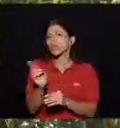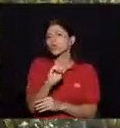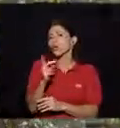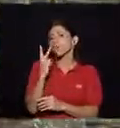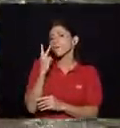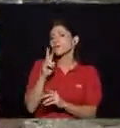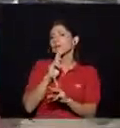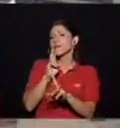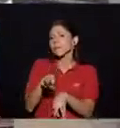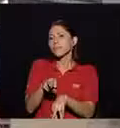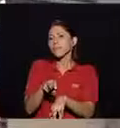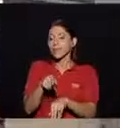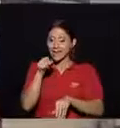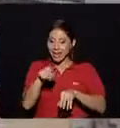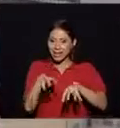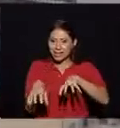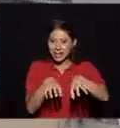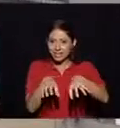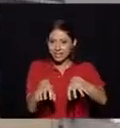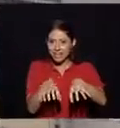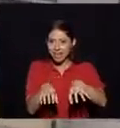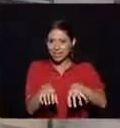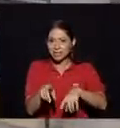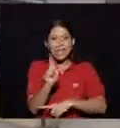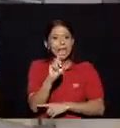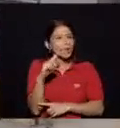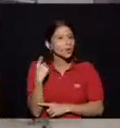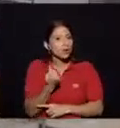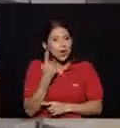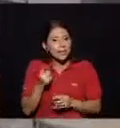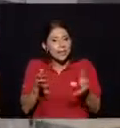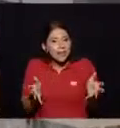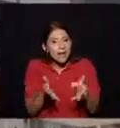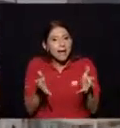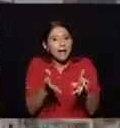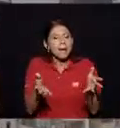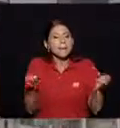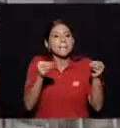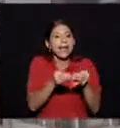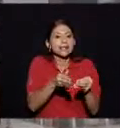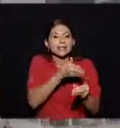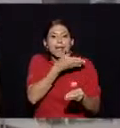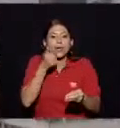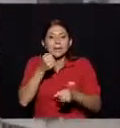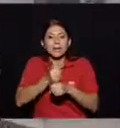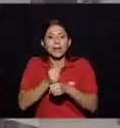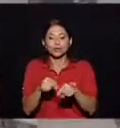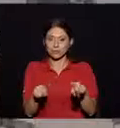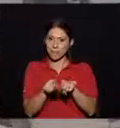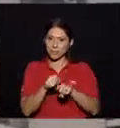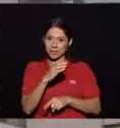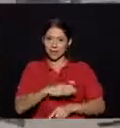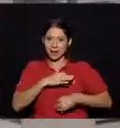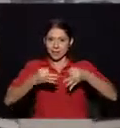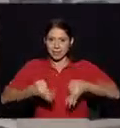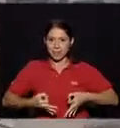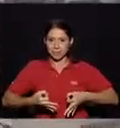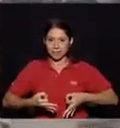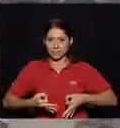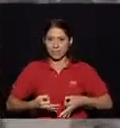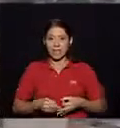solo propicien más y mejores empleos, sino que también de calidad. Cuando no encontramos elementos de esa